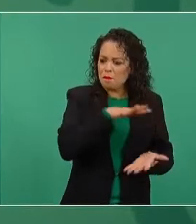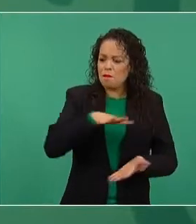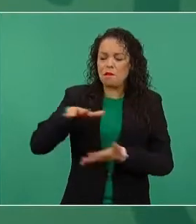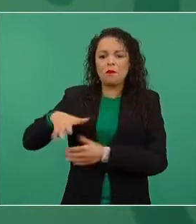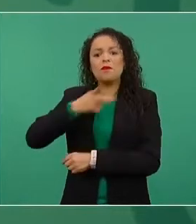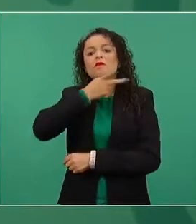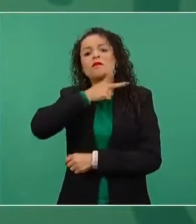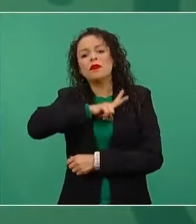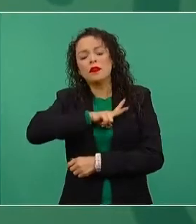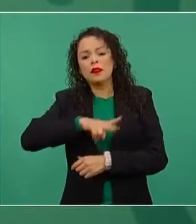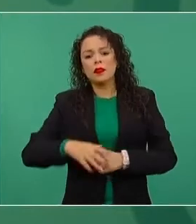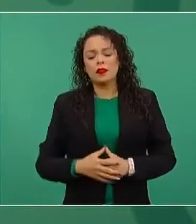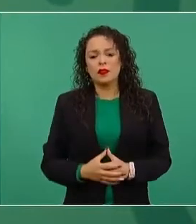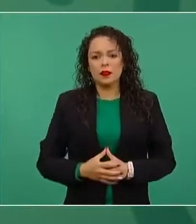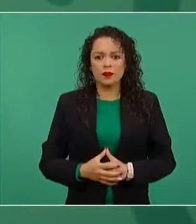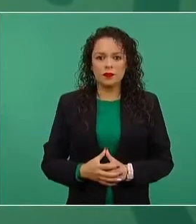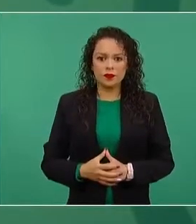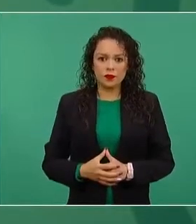que